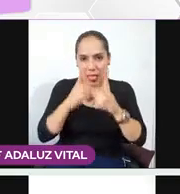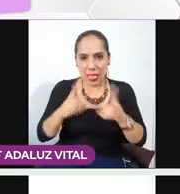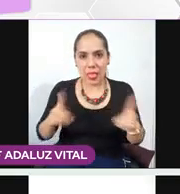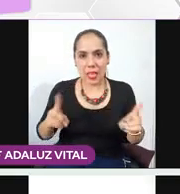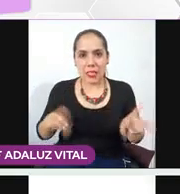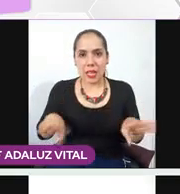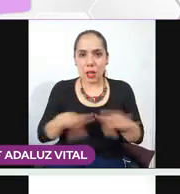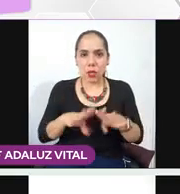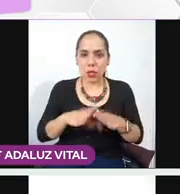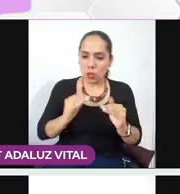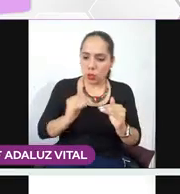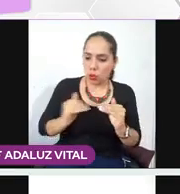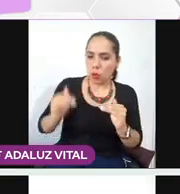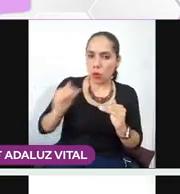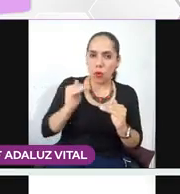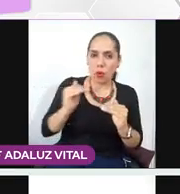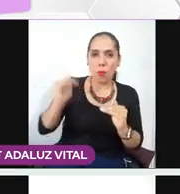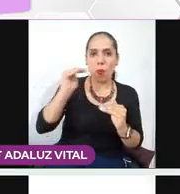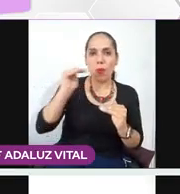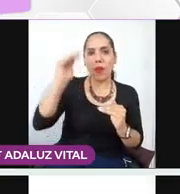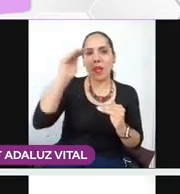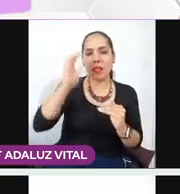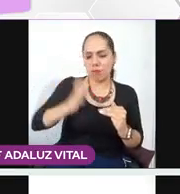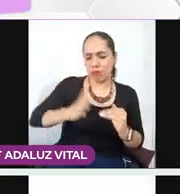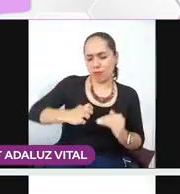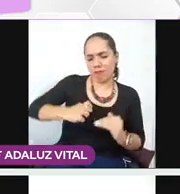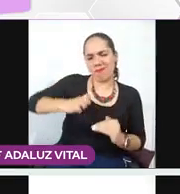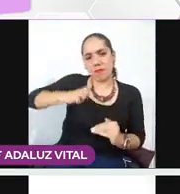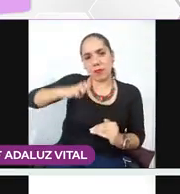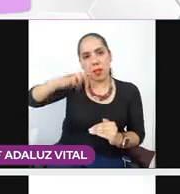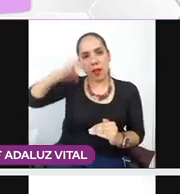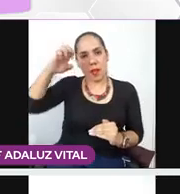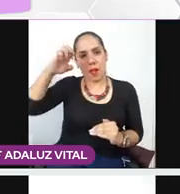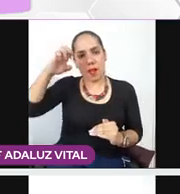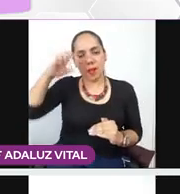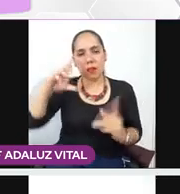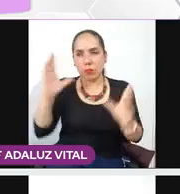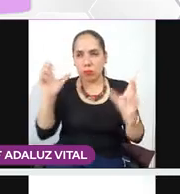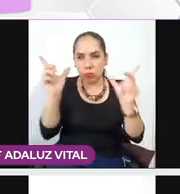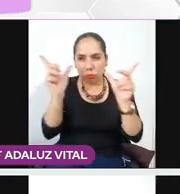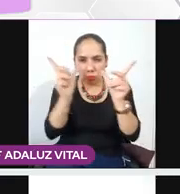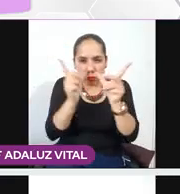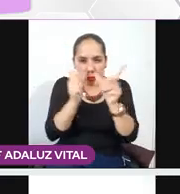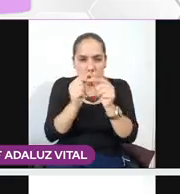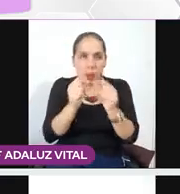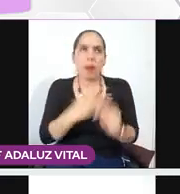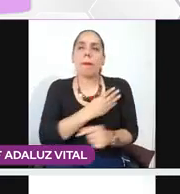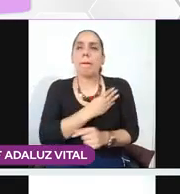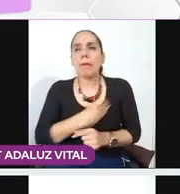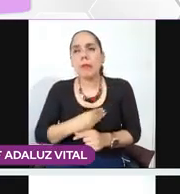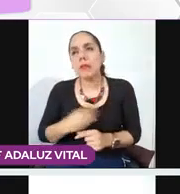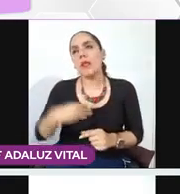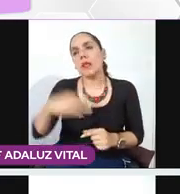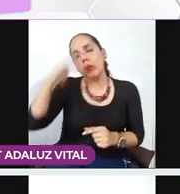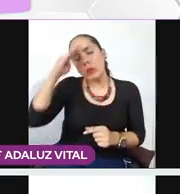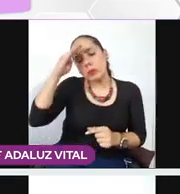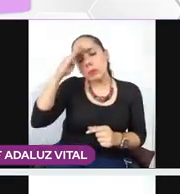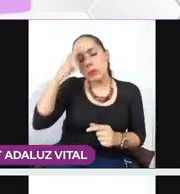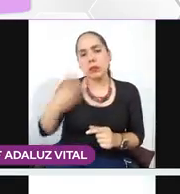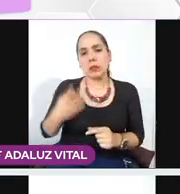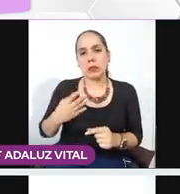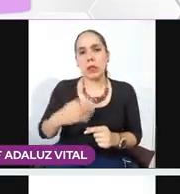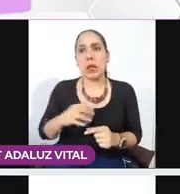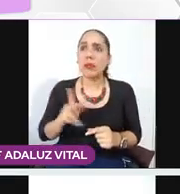para adaptarse, ¿no? Esta corta vista de por mis hijos, para que no se queden sin papá, porque no